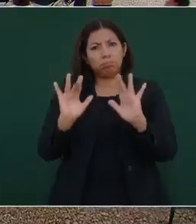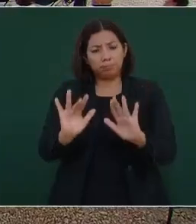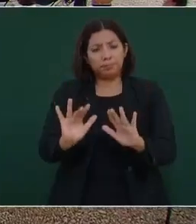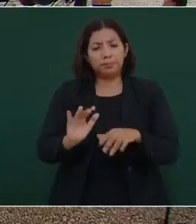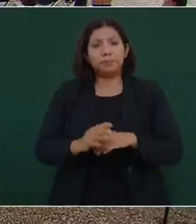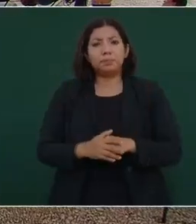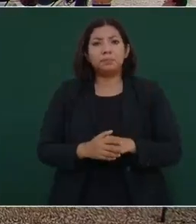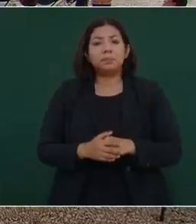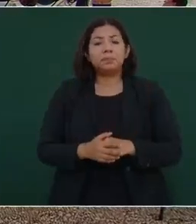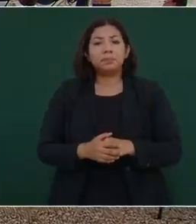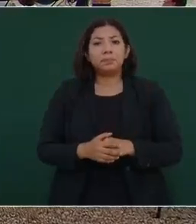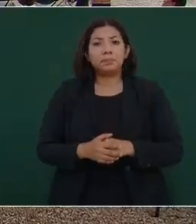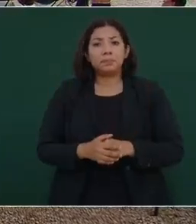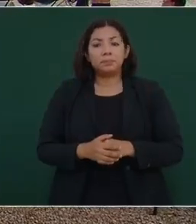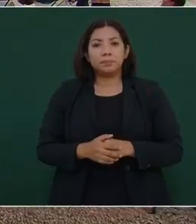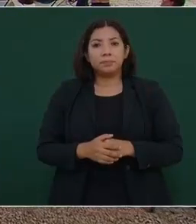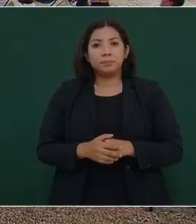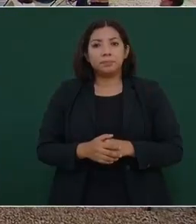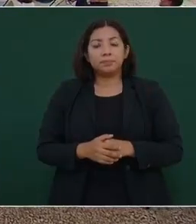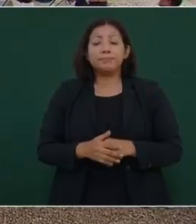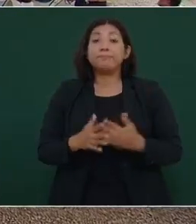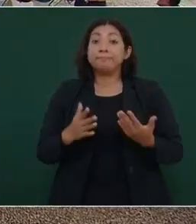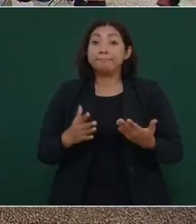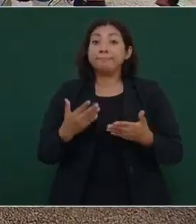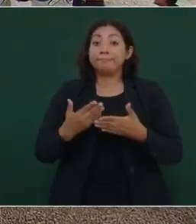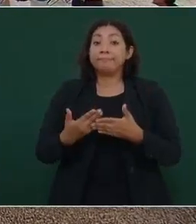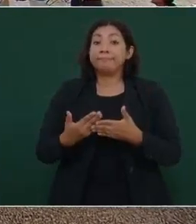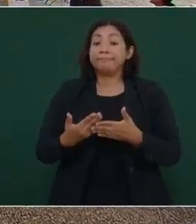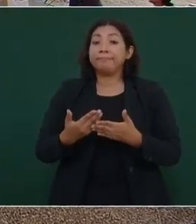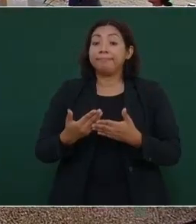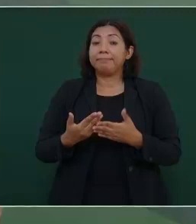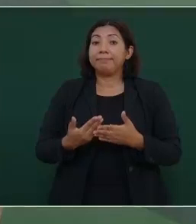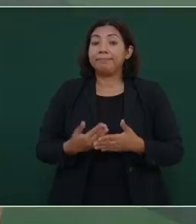todos esos terrenos de Fonatur